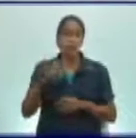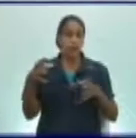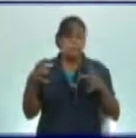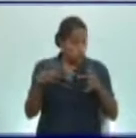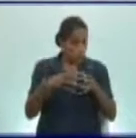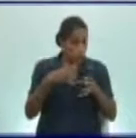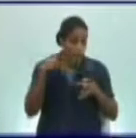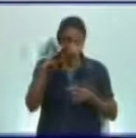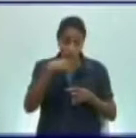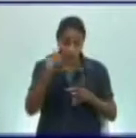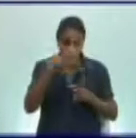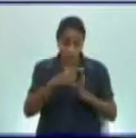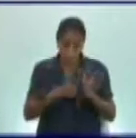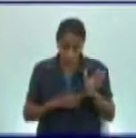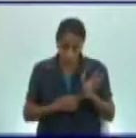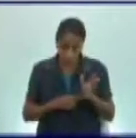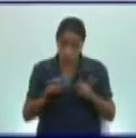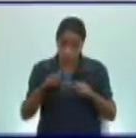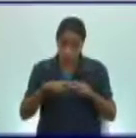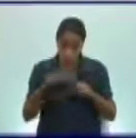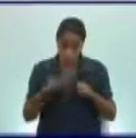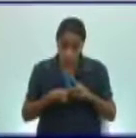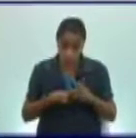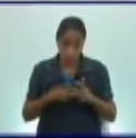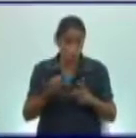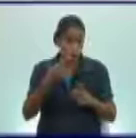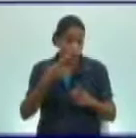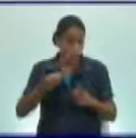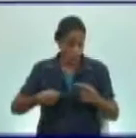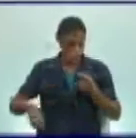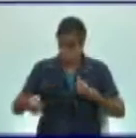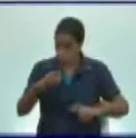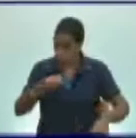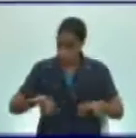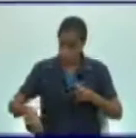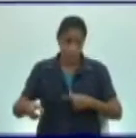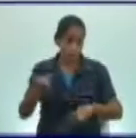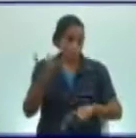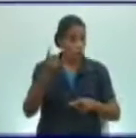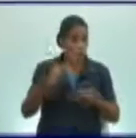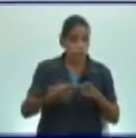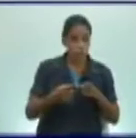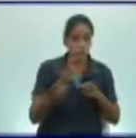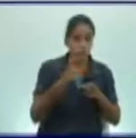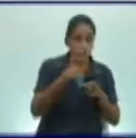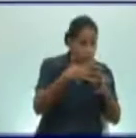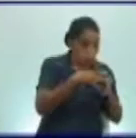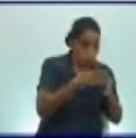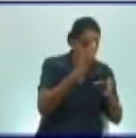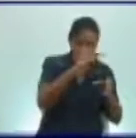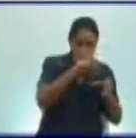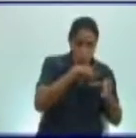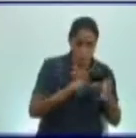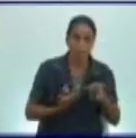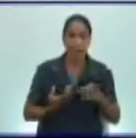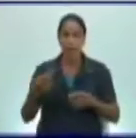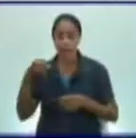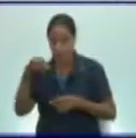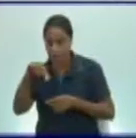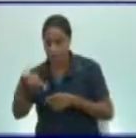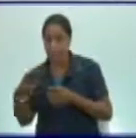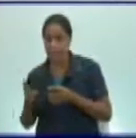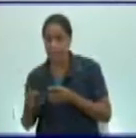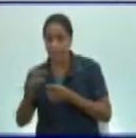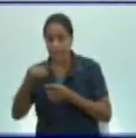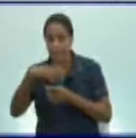que hay presencia de sistemas de órganos que no estaban en grupos anteriores, como es el sistema respiratorio y el sistema